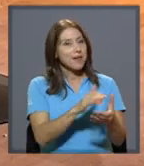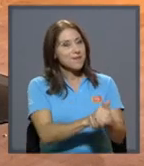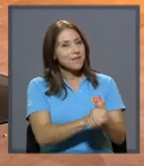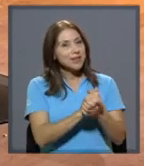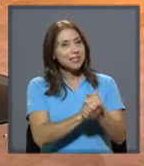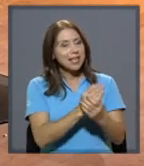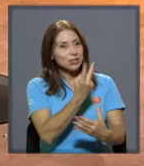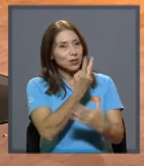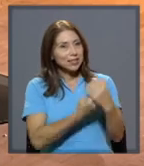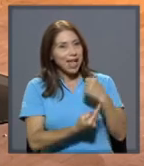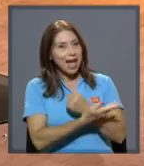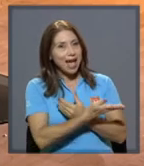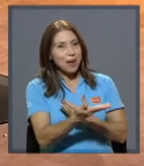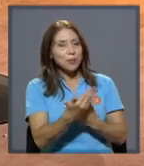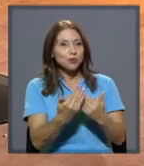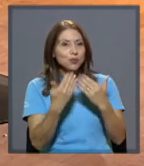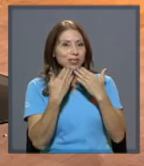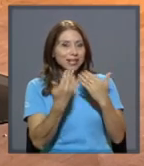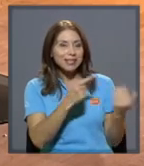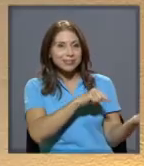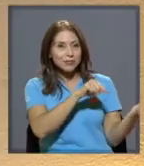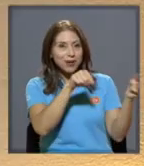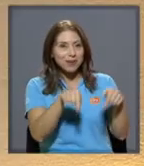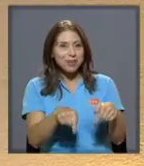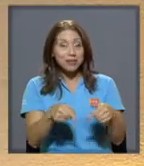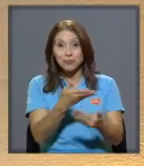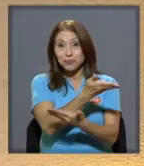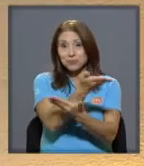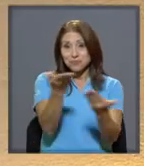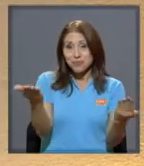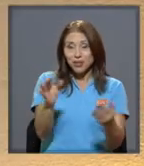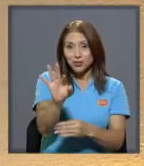a ambos. Muchas gracias por haber venido y a las amigas